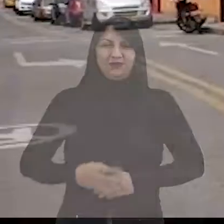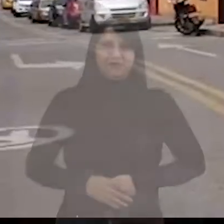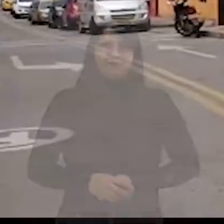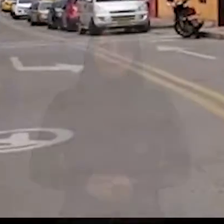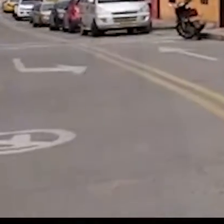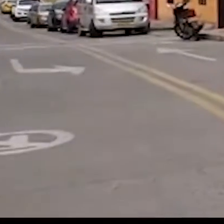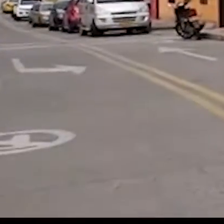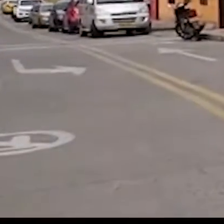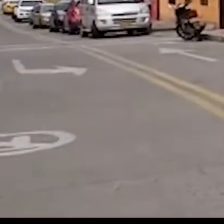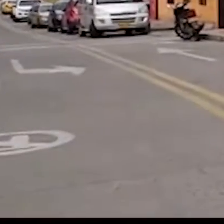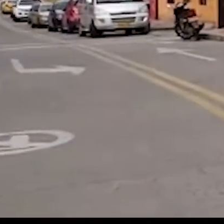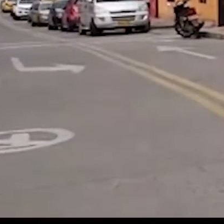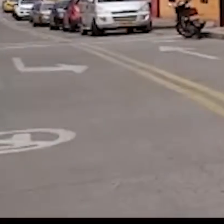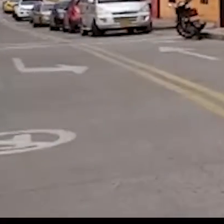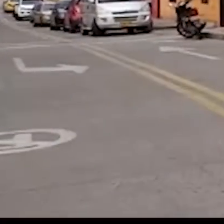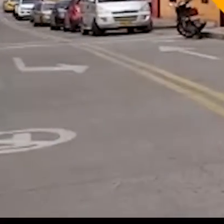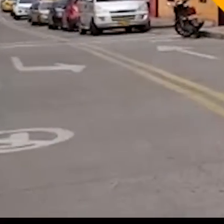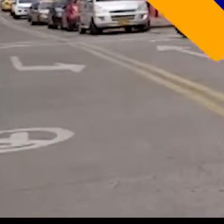usuarios.